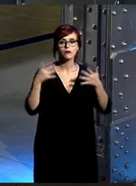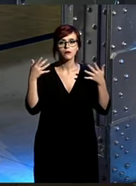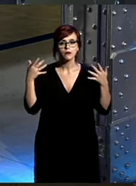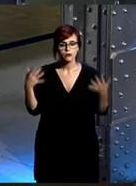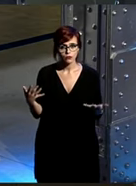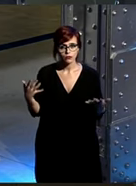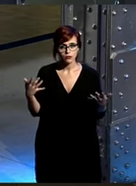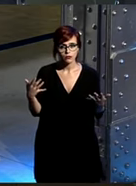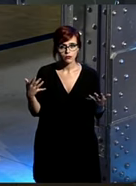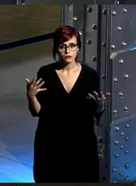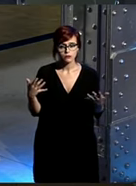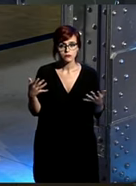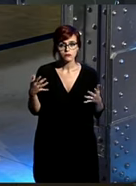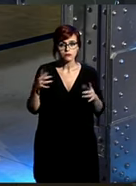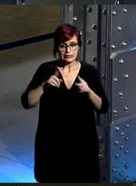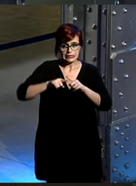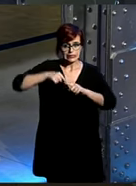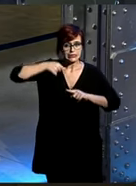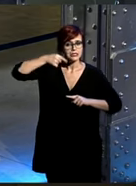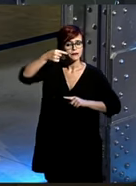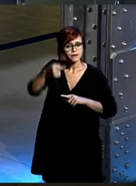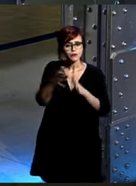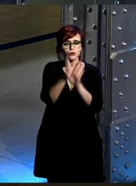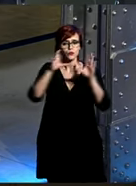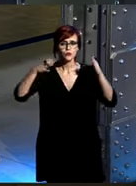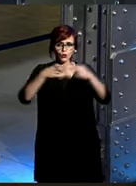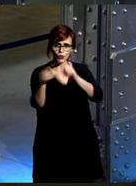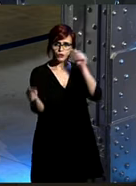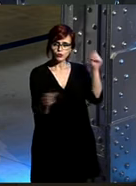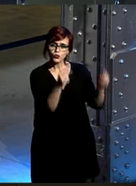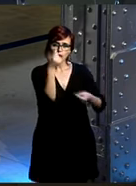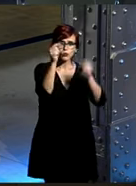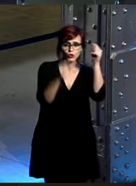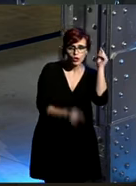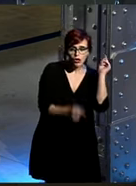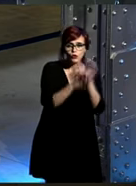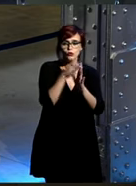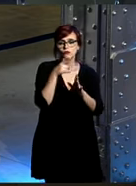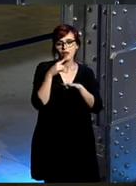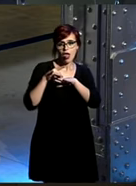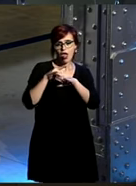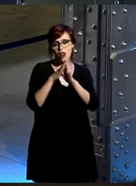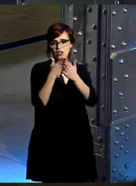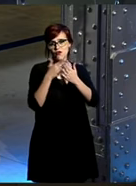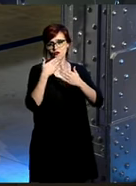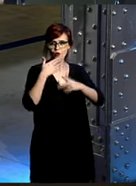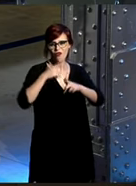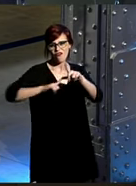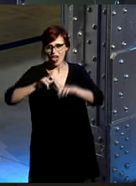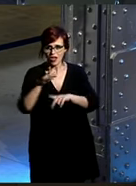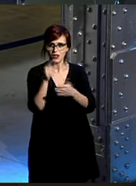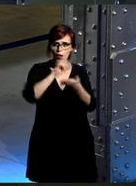completamente aterrizado mediante grupos de discusión, cuestionarios, cuadernos de bitácora, de tal manera que al final de